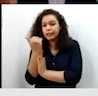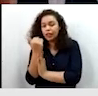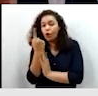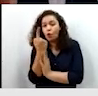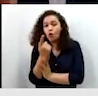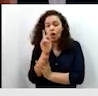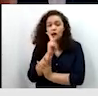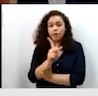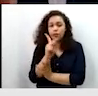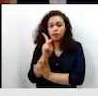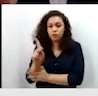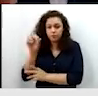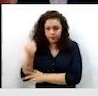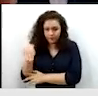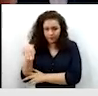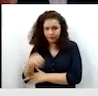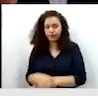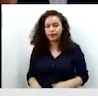millón.